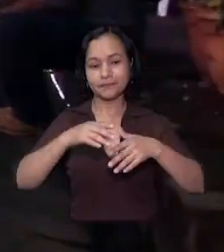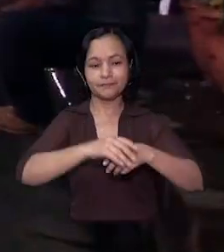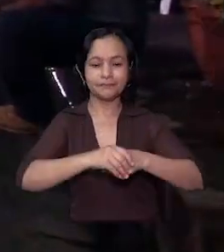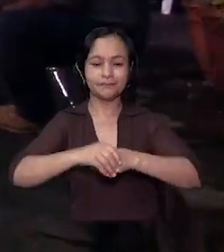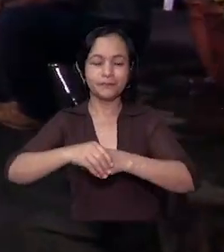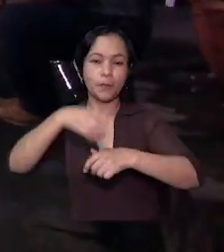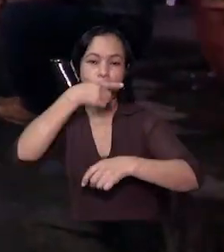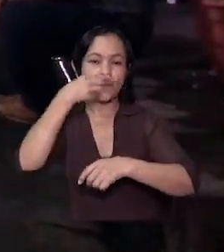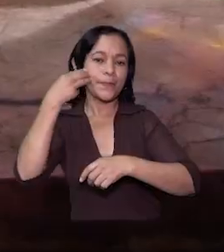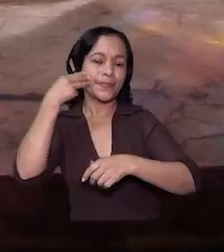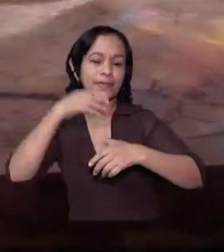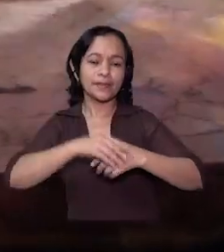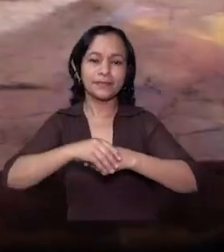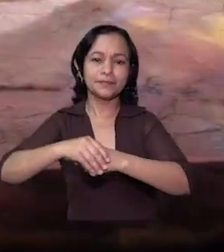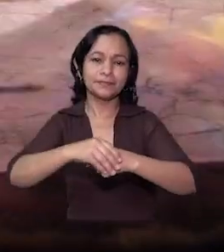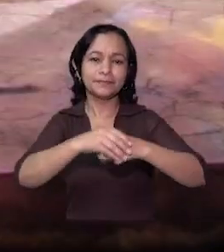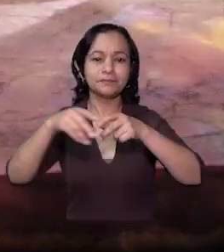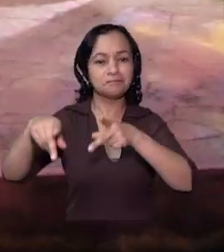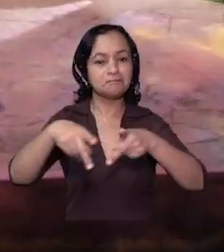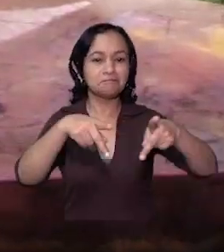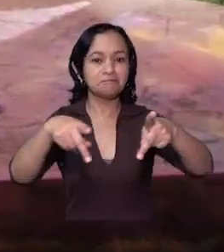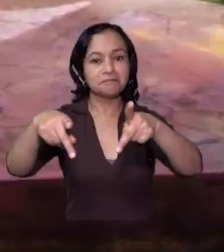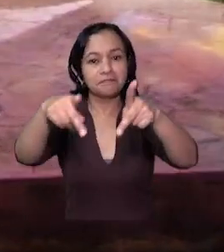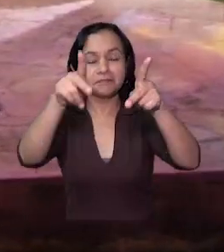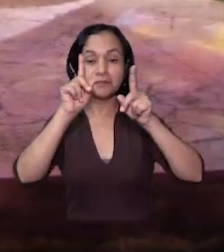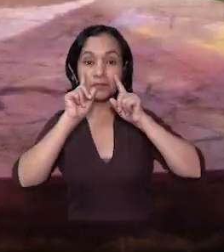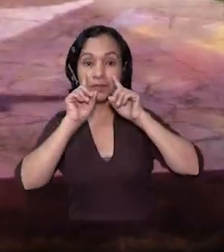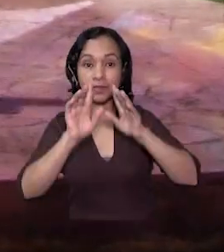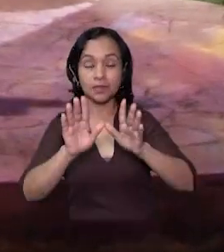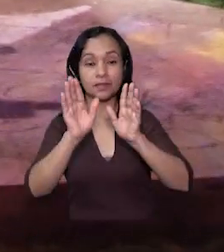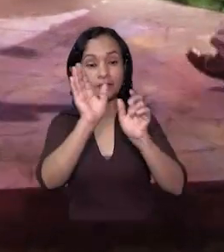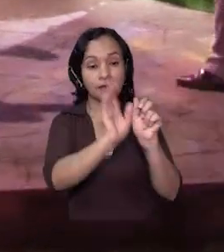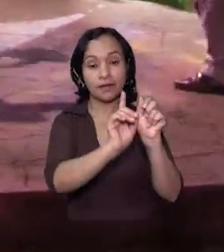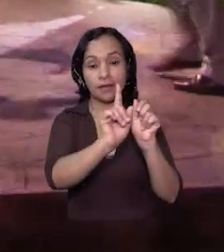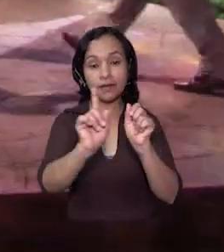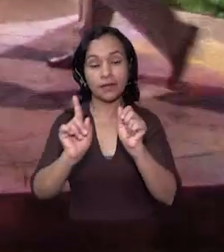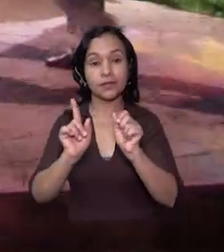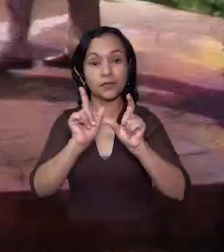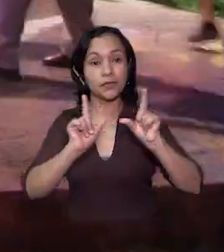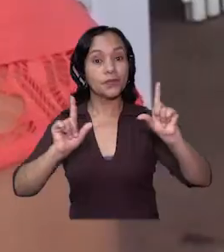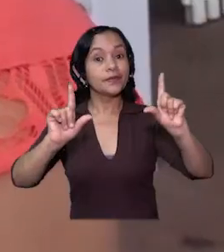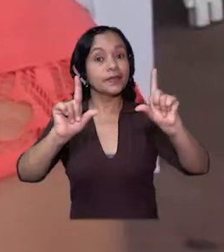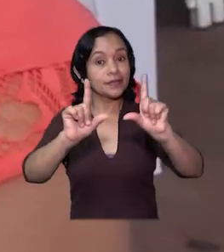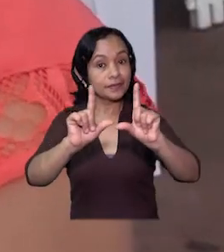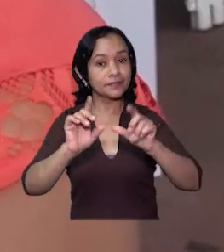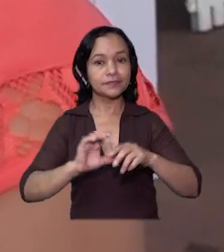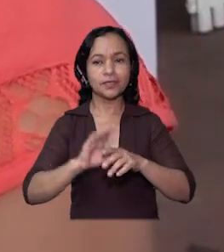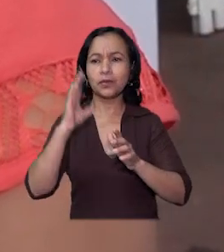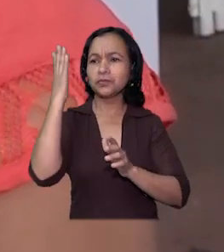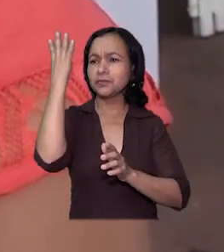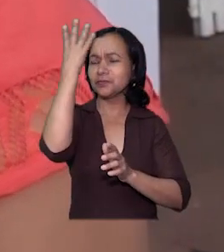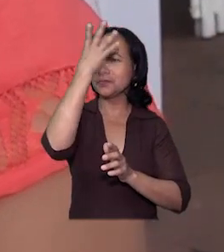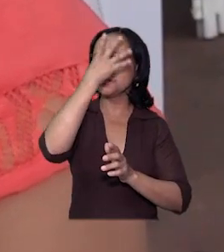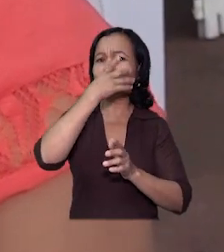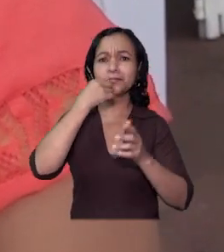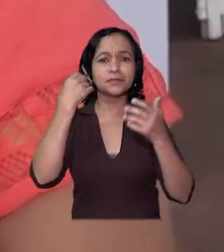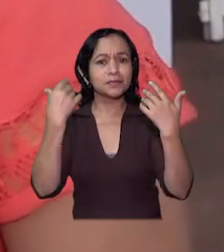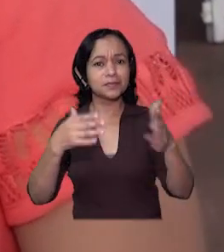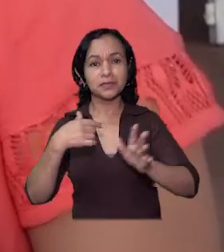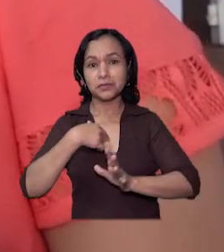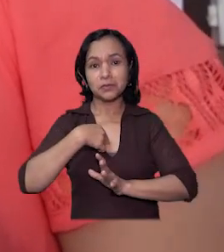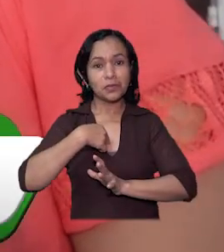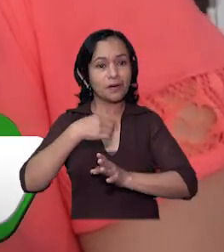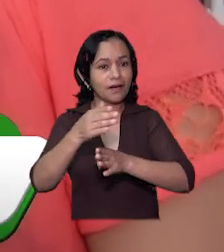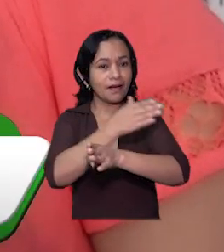mano de sus padres como muestra de esa seguridad que les brinda cada uno de estos espacios. Está bien lindo, no me imaginé